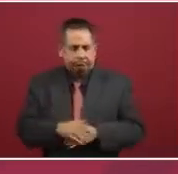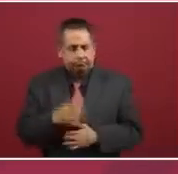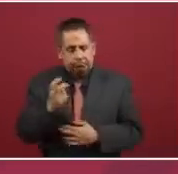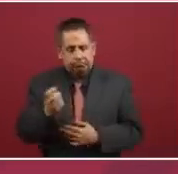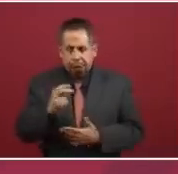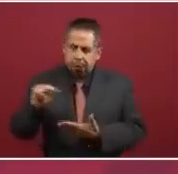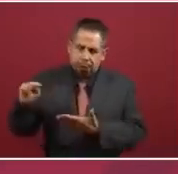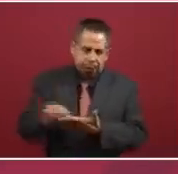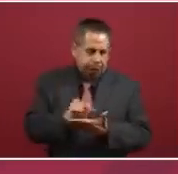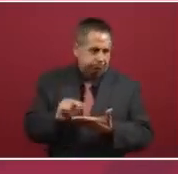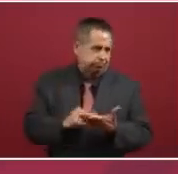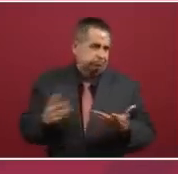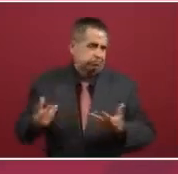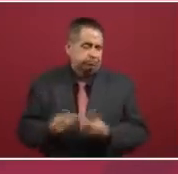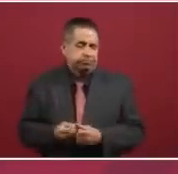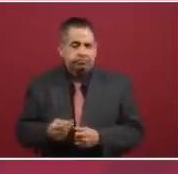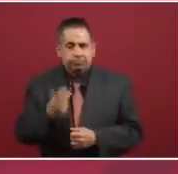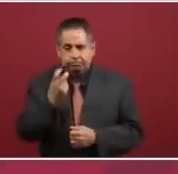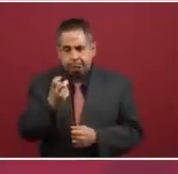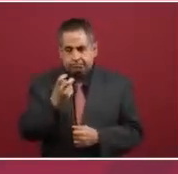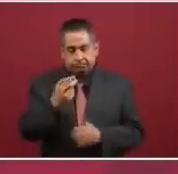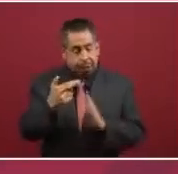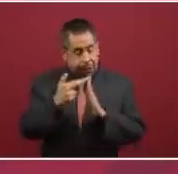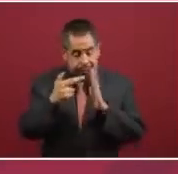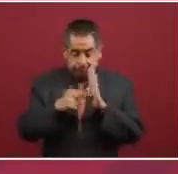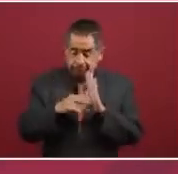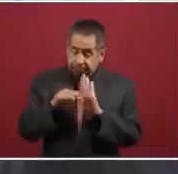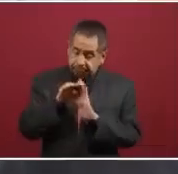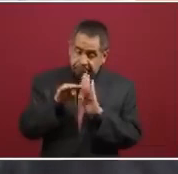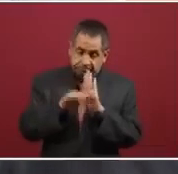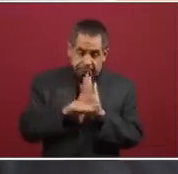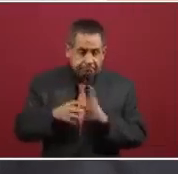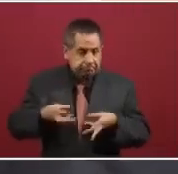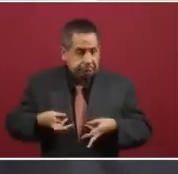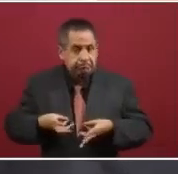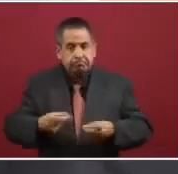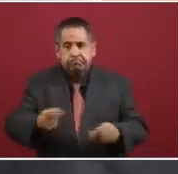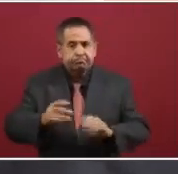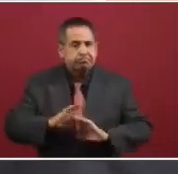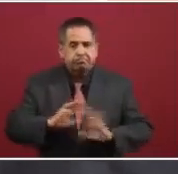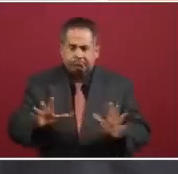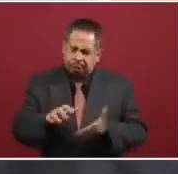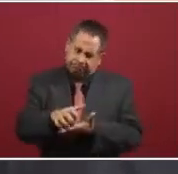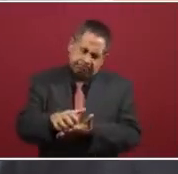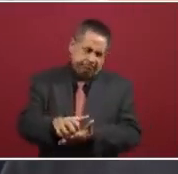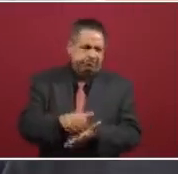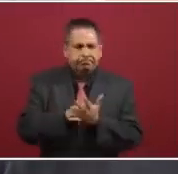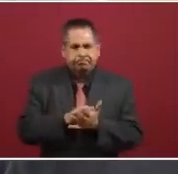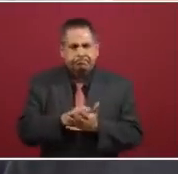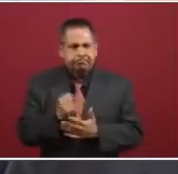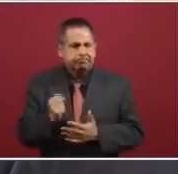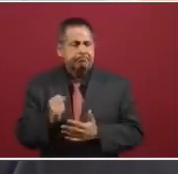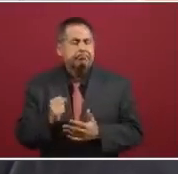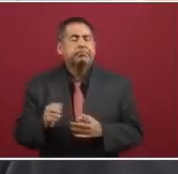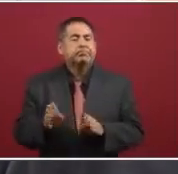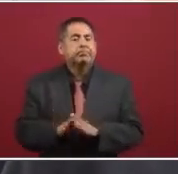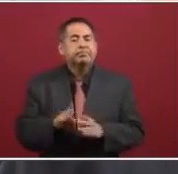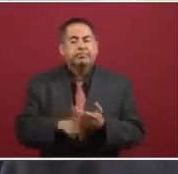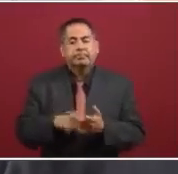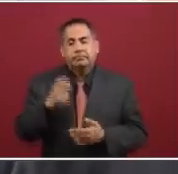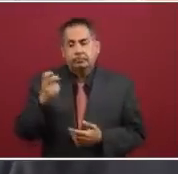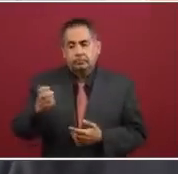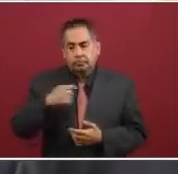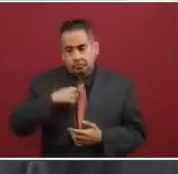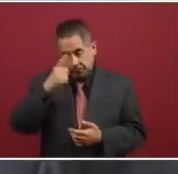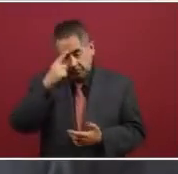Por eso la disciplina en el gasto. Por eso